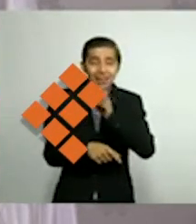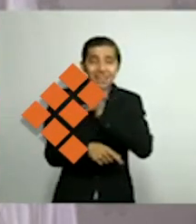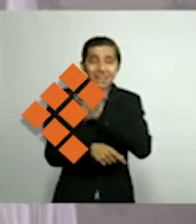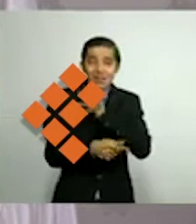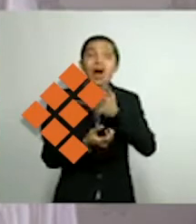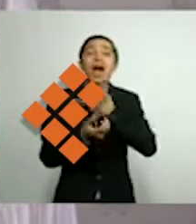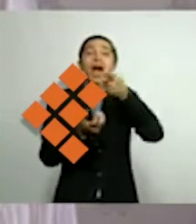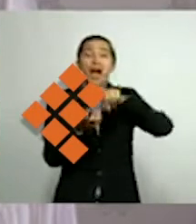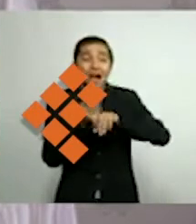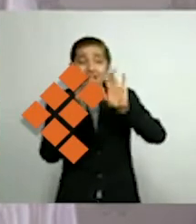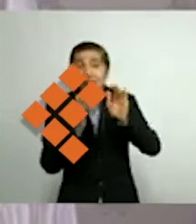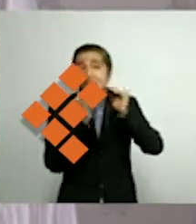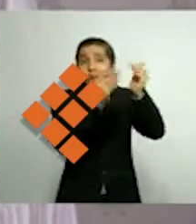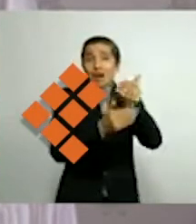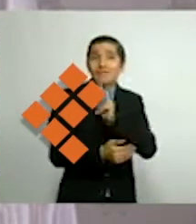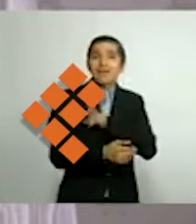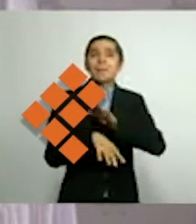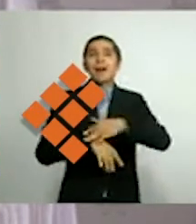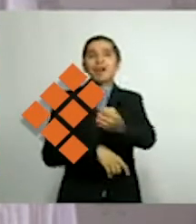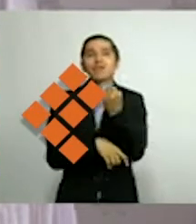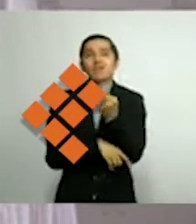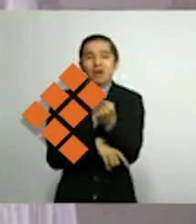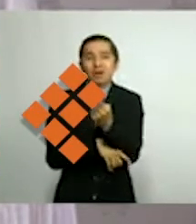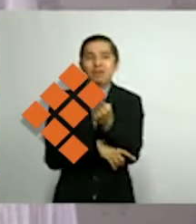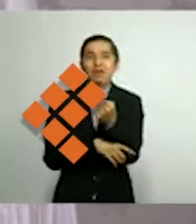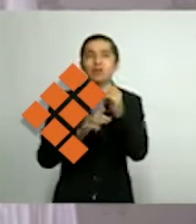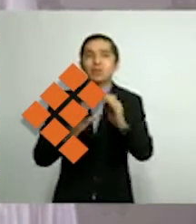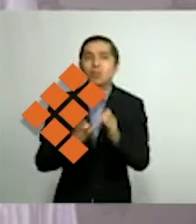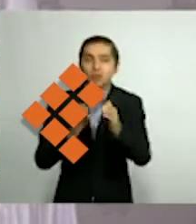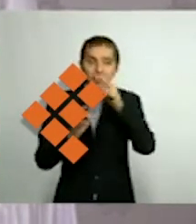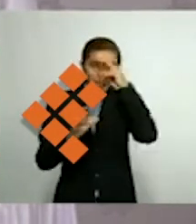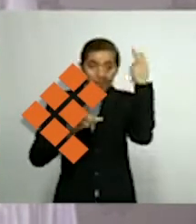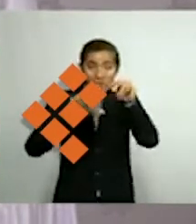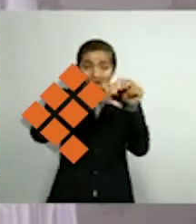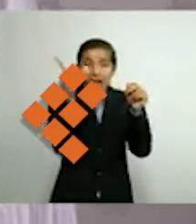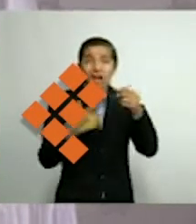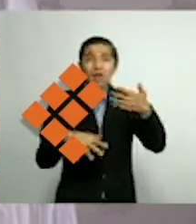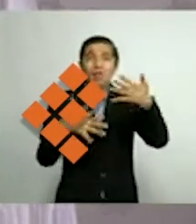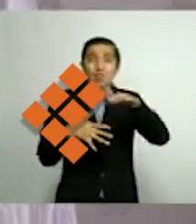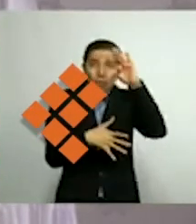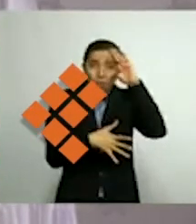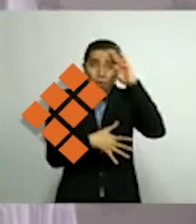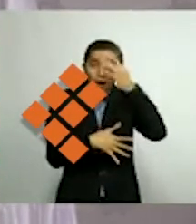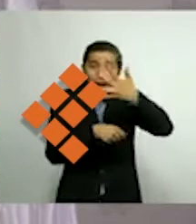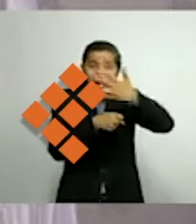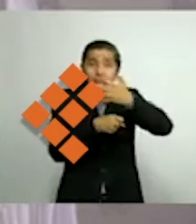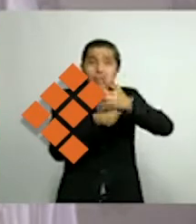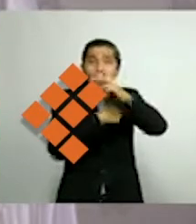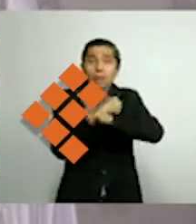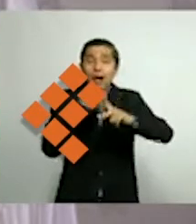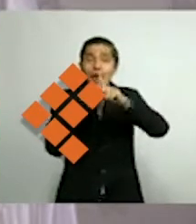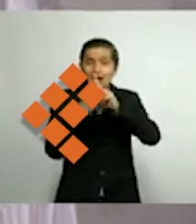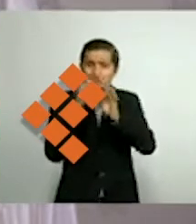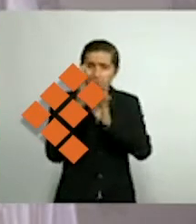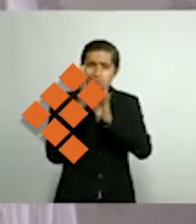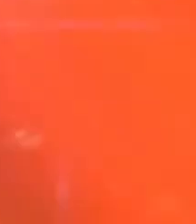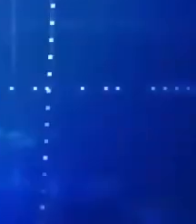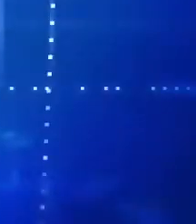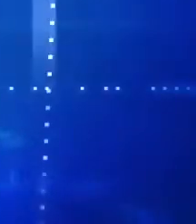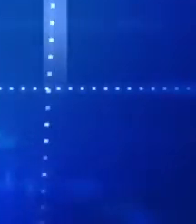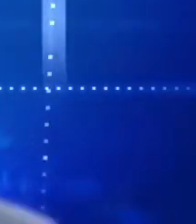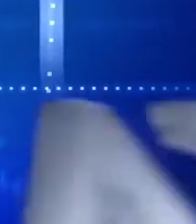sigue allá afuera y más fuerte que nunca. Con información de Juan Pacheco, Agencia